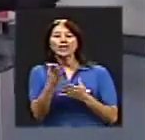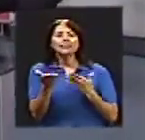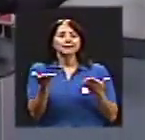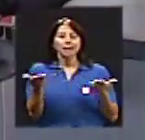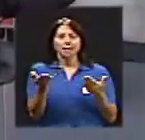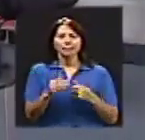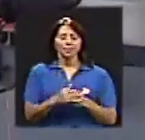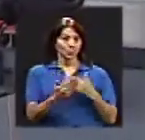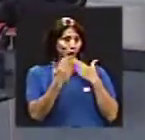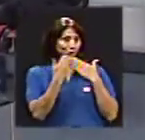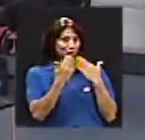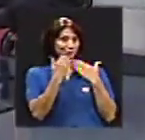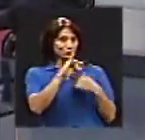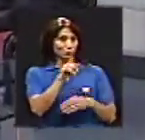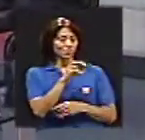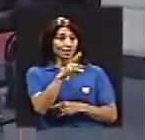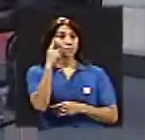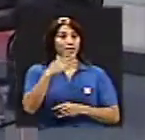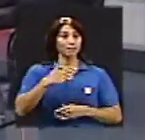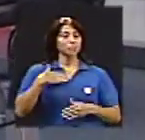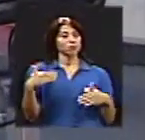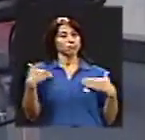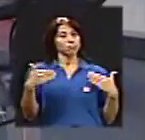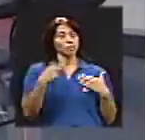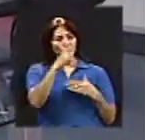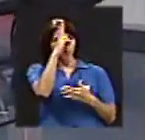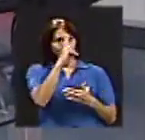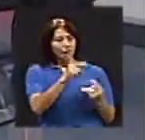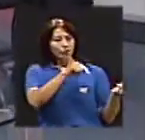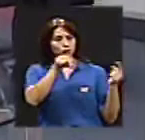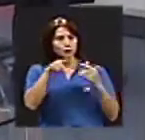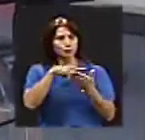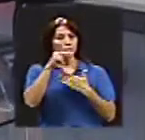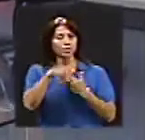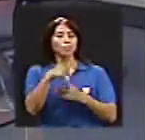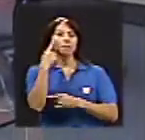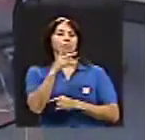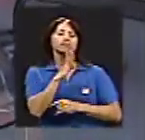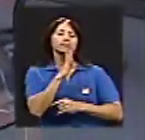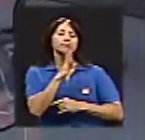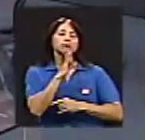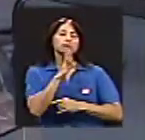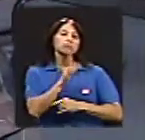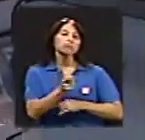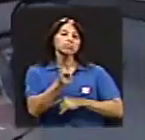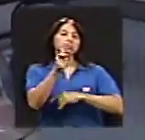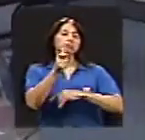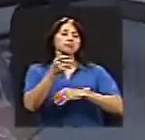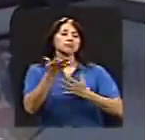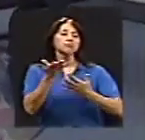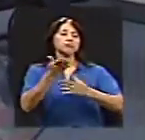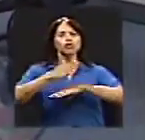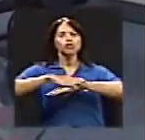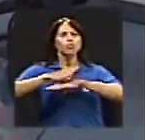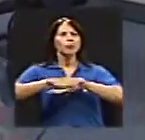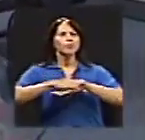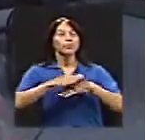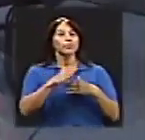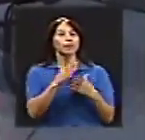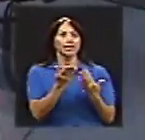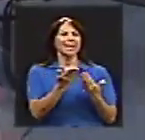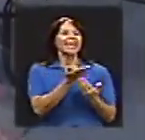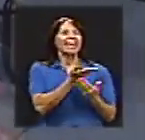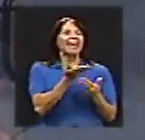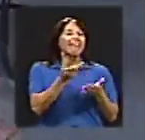es un placer y un privilegio estar en este programa para conversar un poquito sobre lo que es y sobre